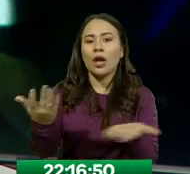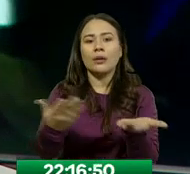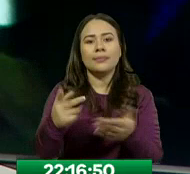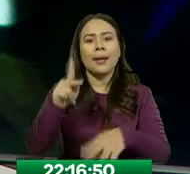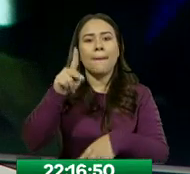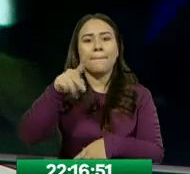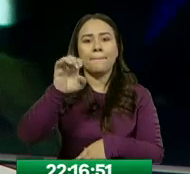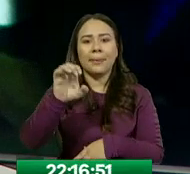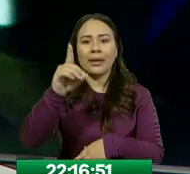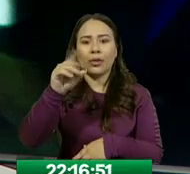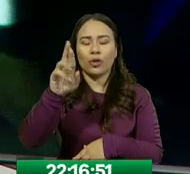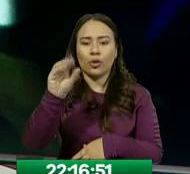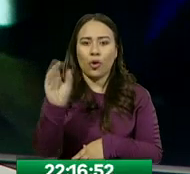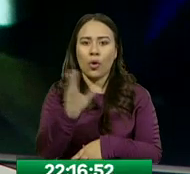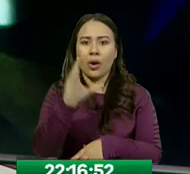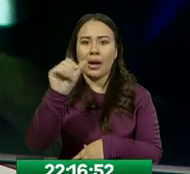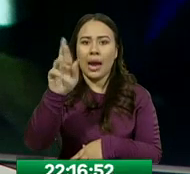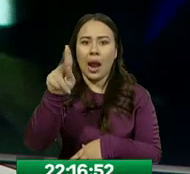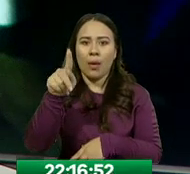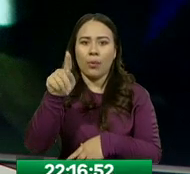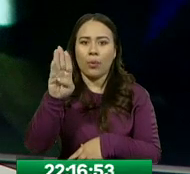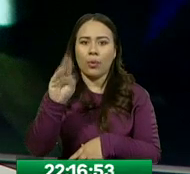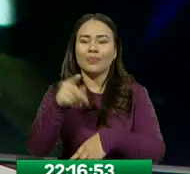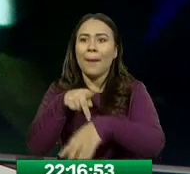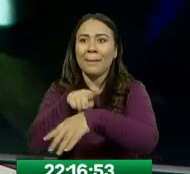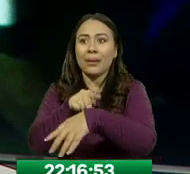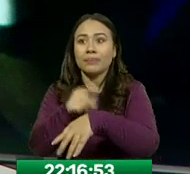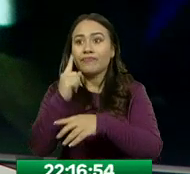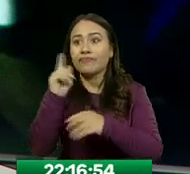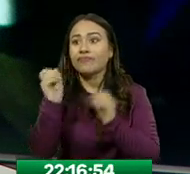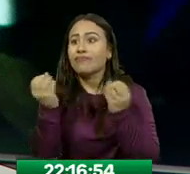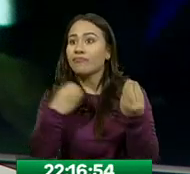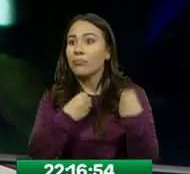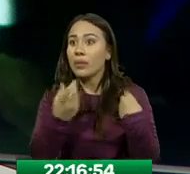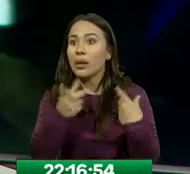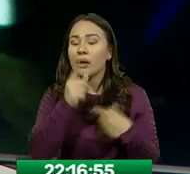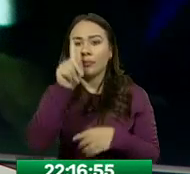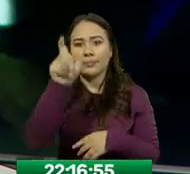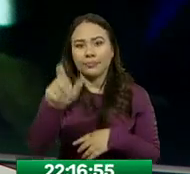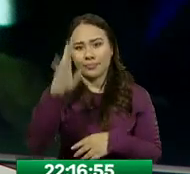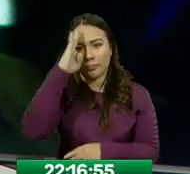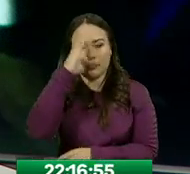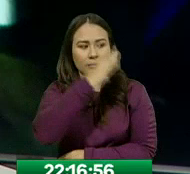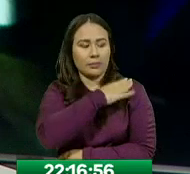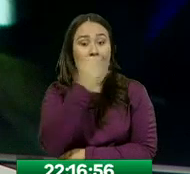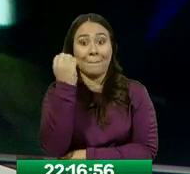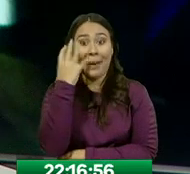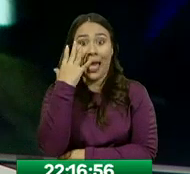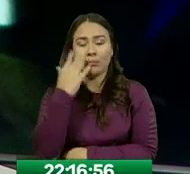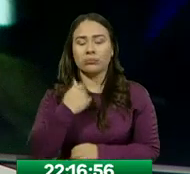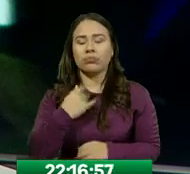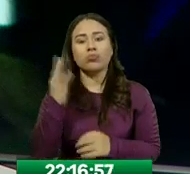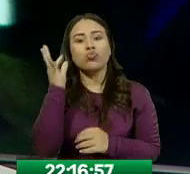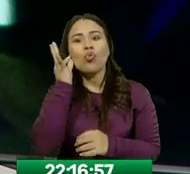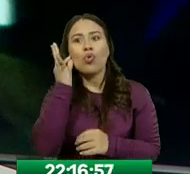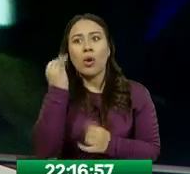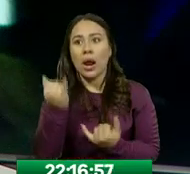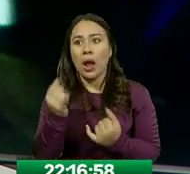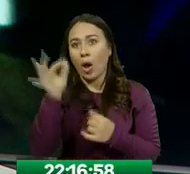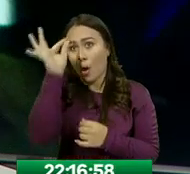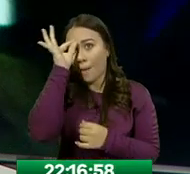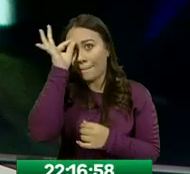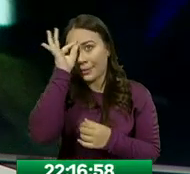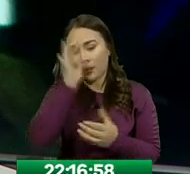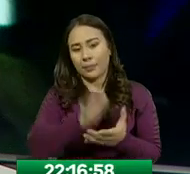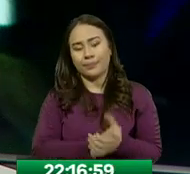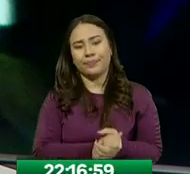provincia del Guayas. El jefe del distrito indicó que uno de los vinculados es miembro de la Armada Nacional. La mujer está asilada en una